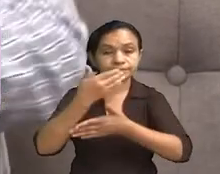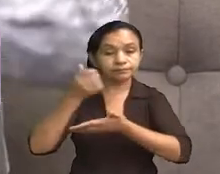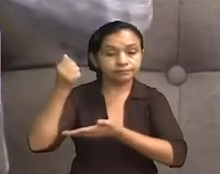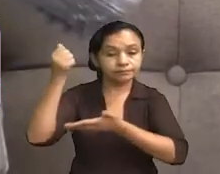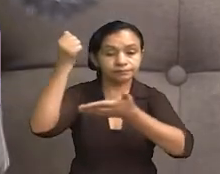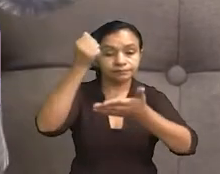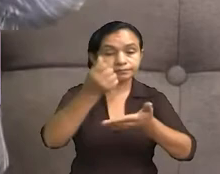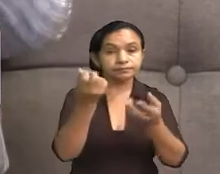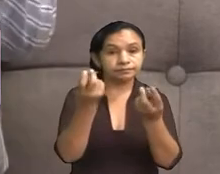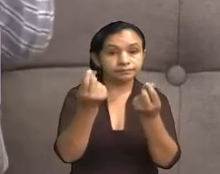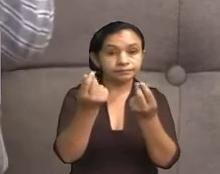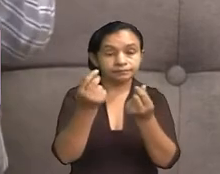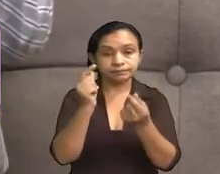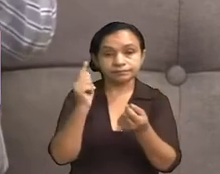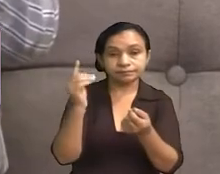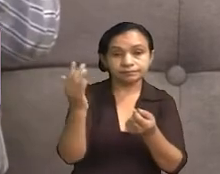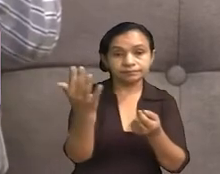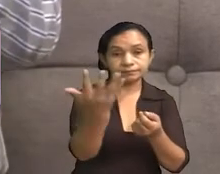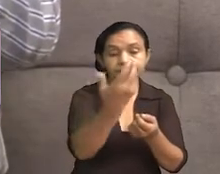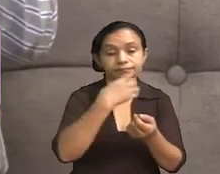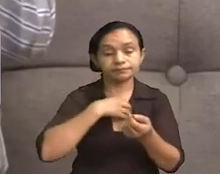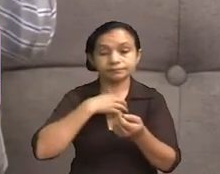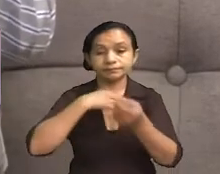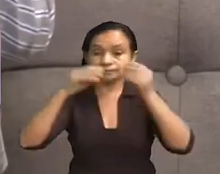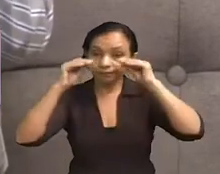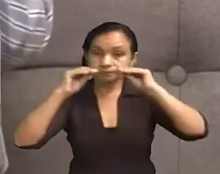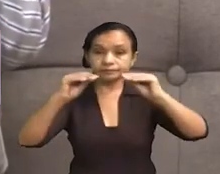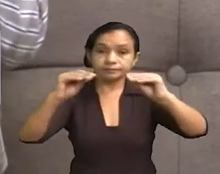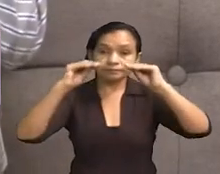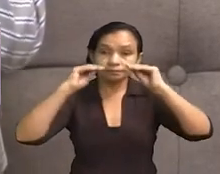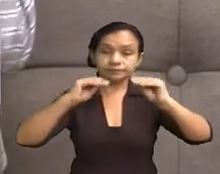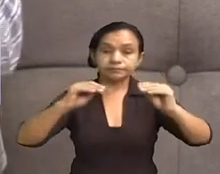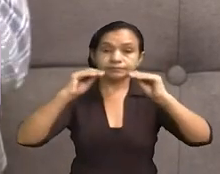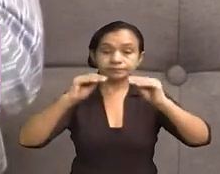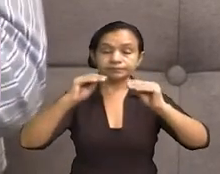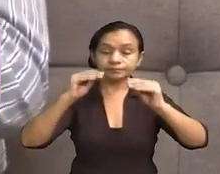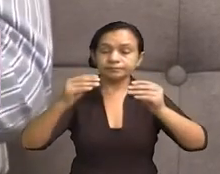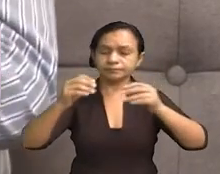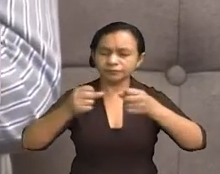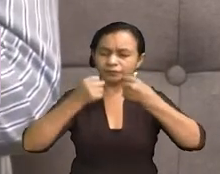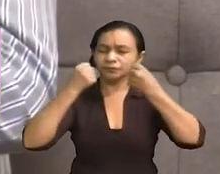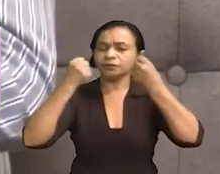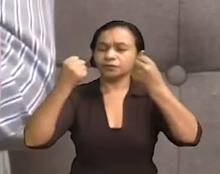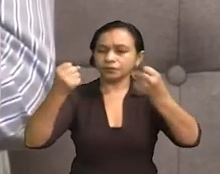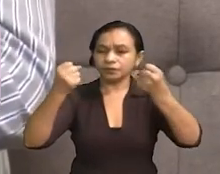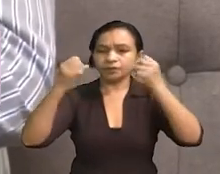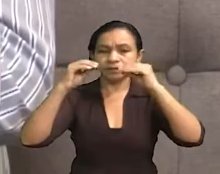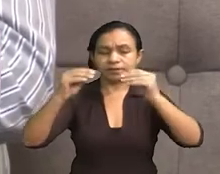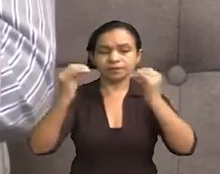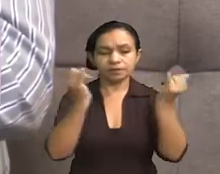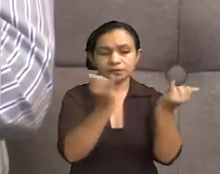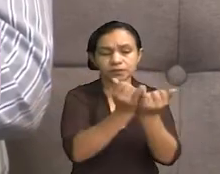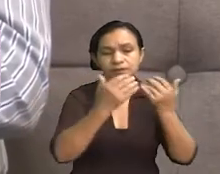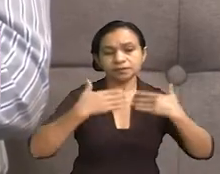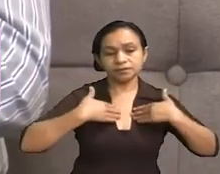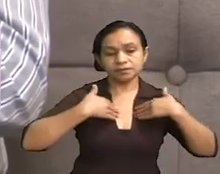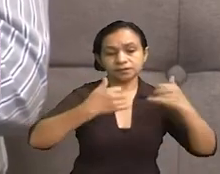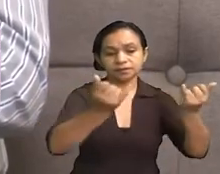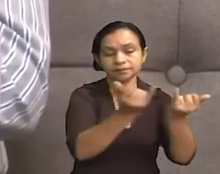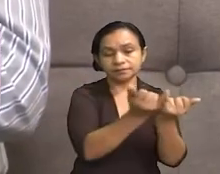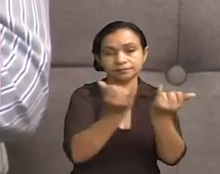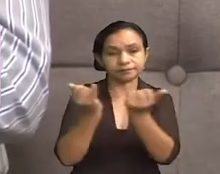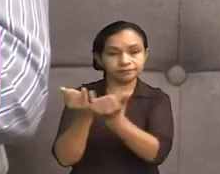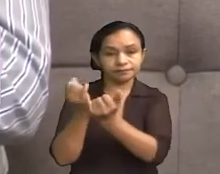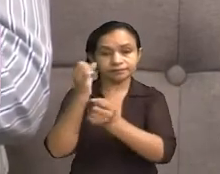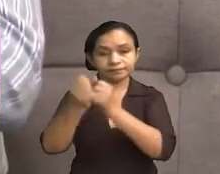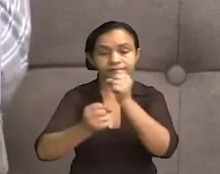inversión en todo este componente educativo fuerte, al igual que el de salud. Pero en el